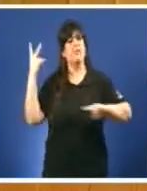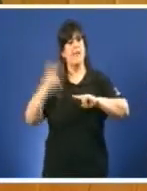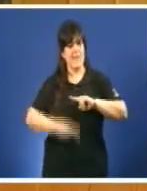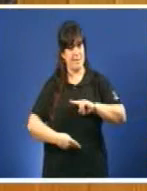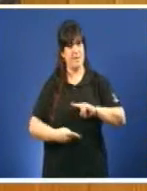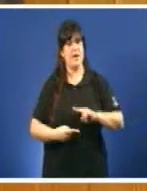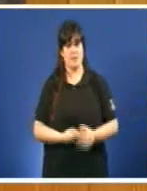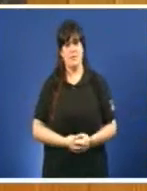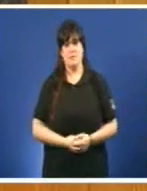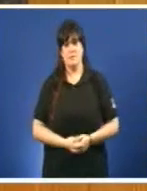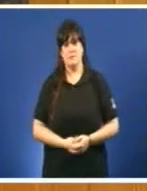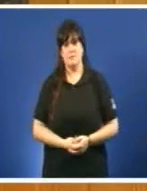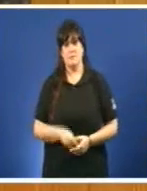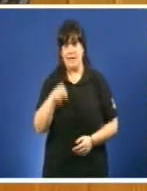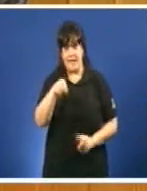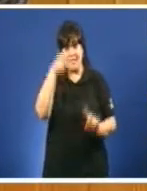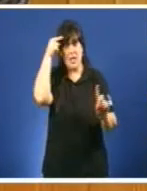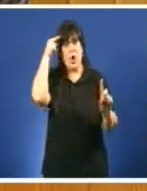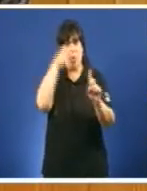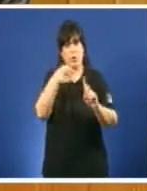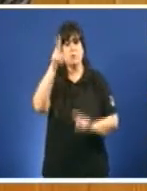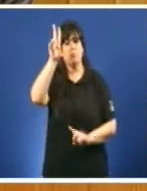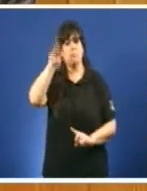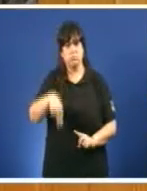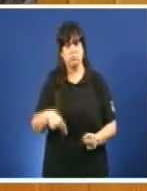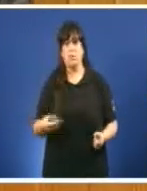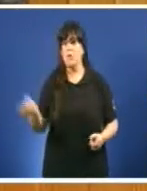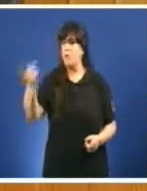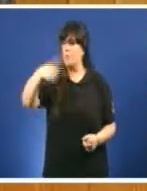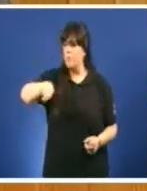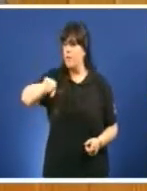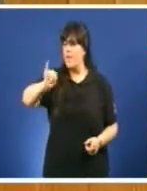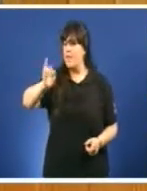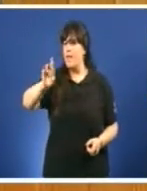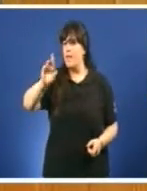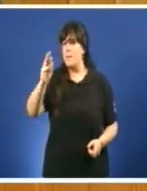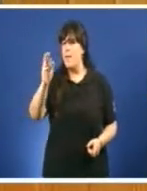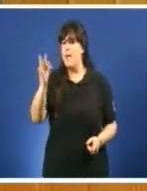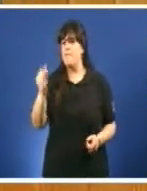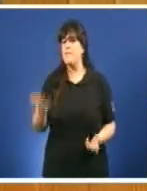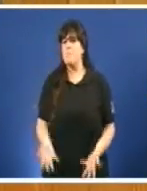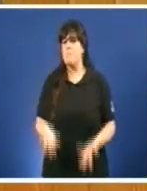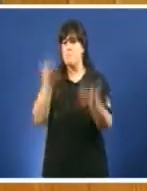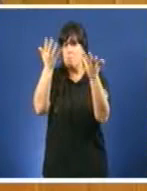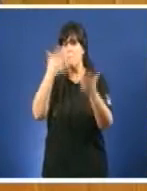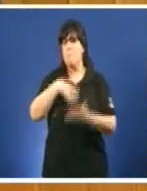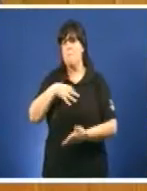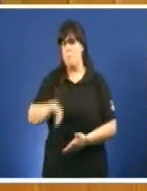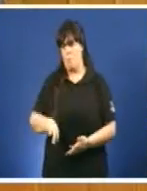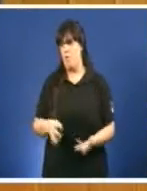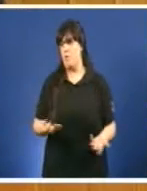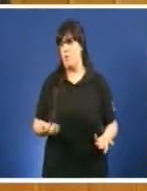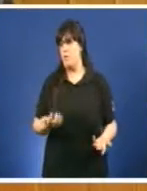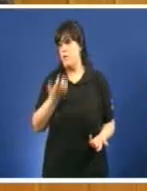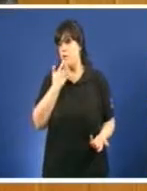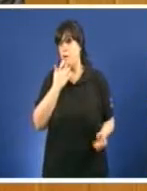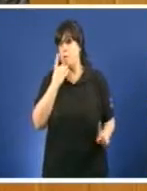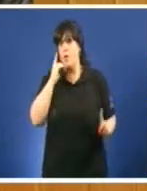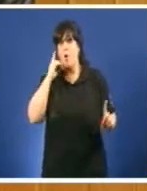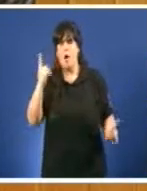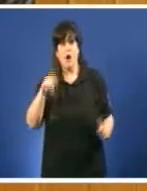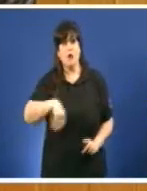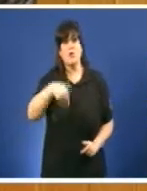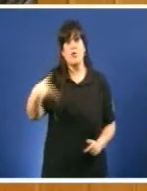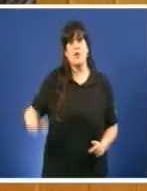podían reformar o IRPF, incrementando a tributación das rendas superiores aos 100.000 euros. Podían